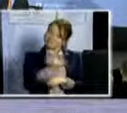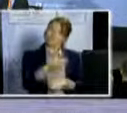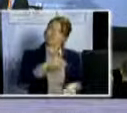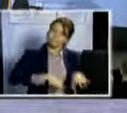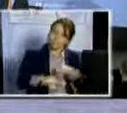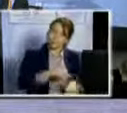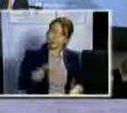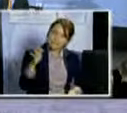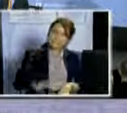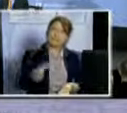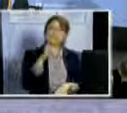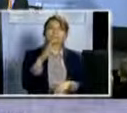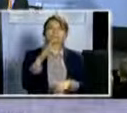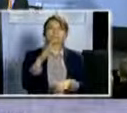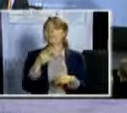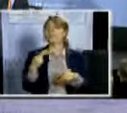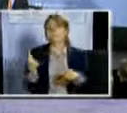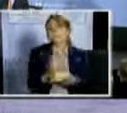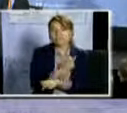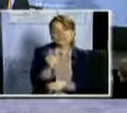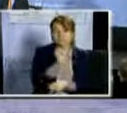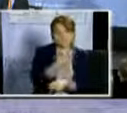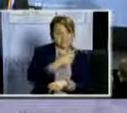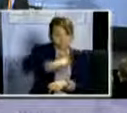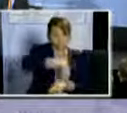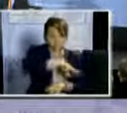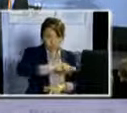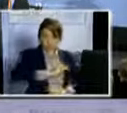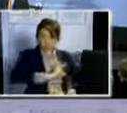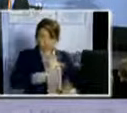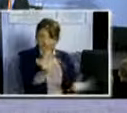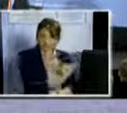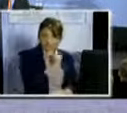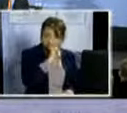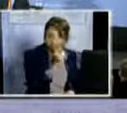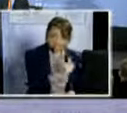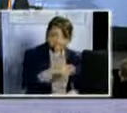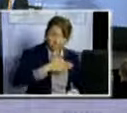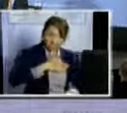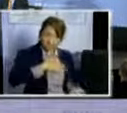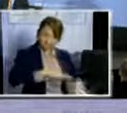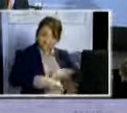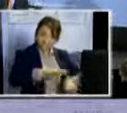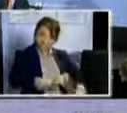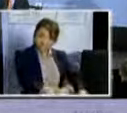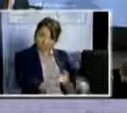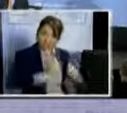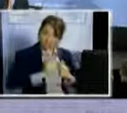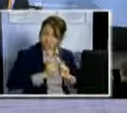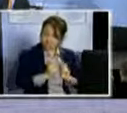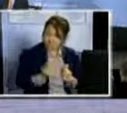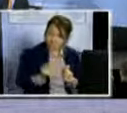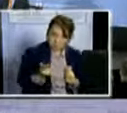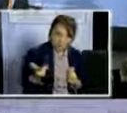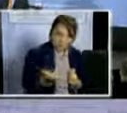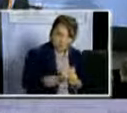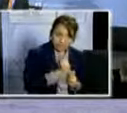la omisión de los países que dejan de hacer lo que tendrán que hacer como miembros del Consejo de Seguridad, y